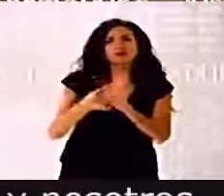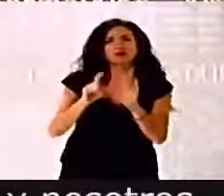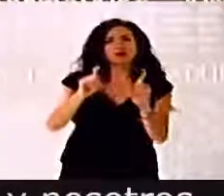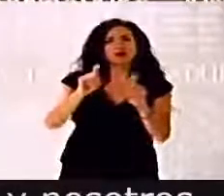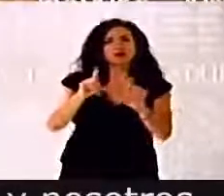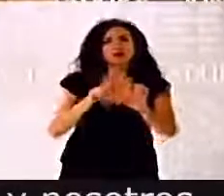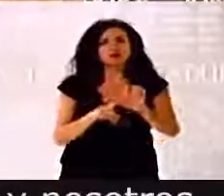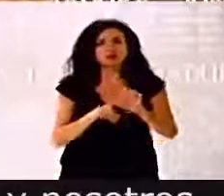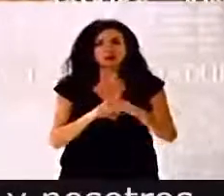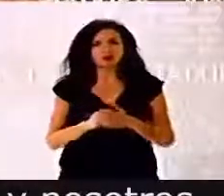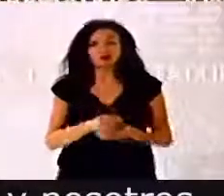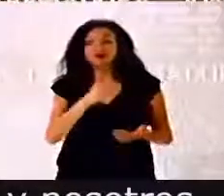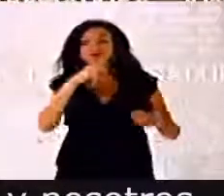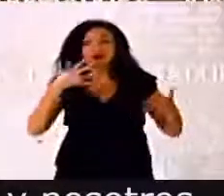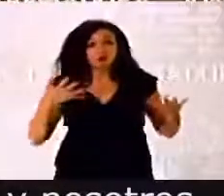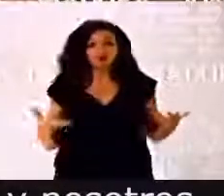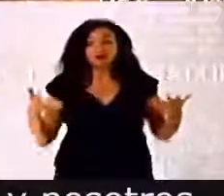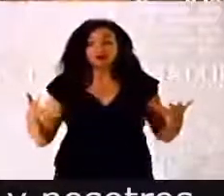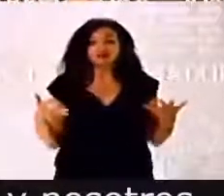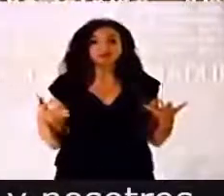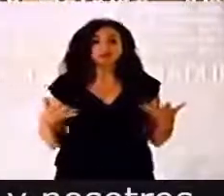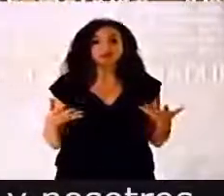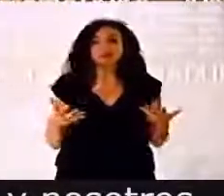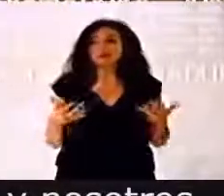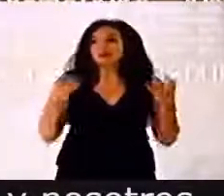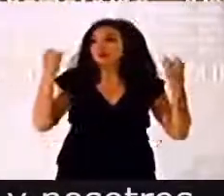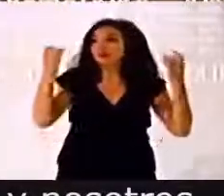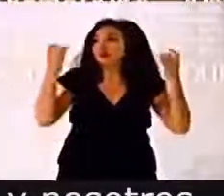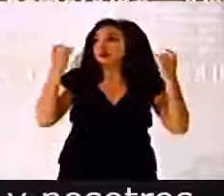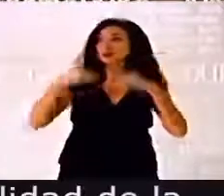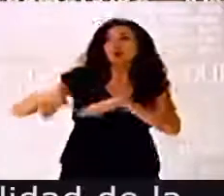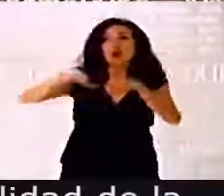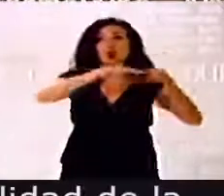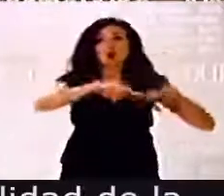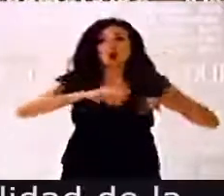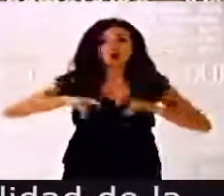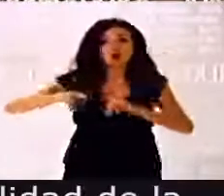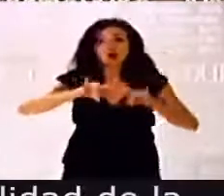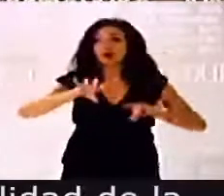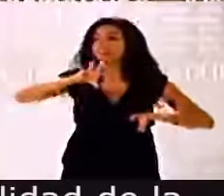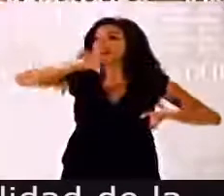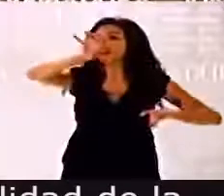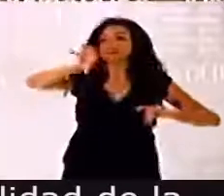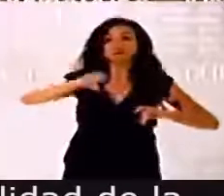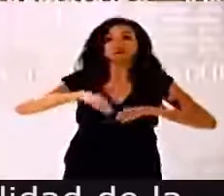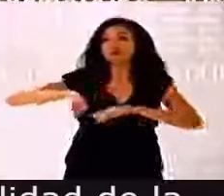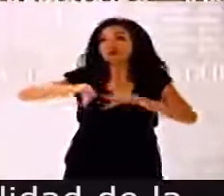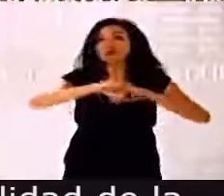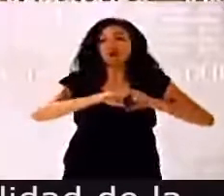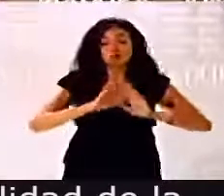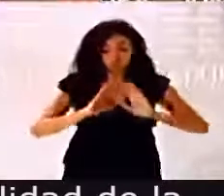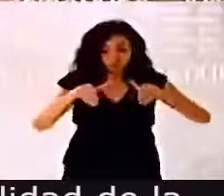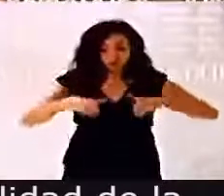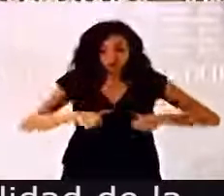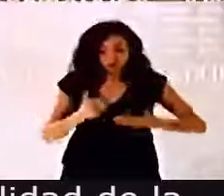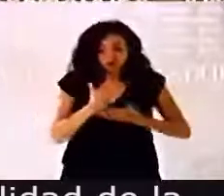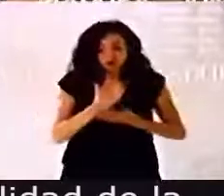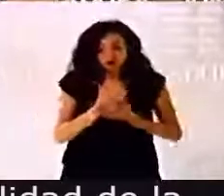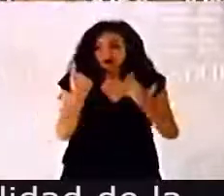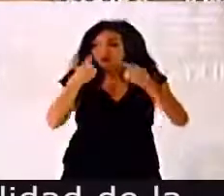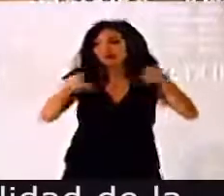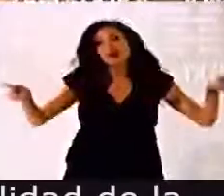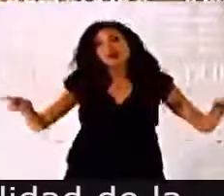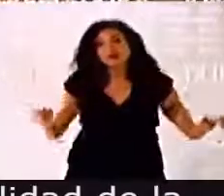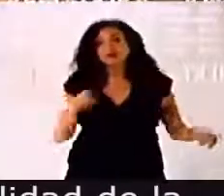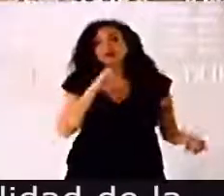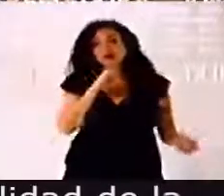Extremadura, y ahora tenemos que enfrentarnos, como todas las regiones, como todo el país, a una vuelta al cole diferente y muy